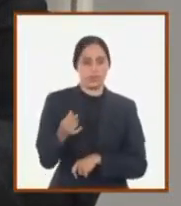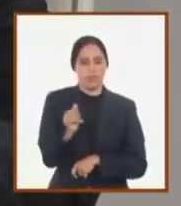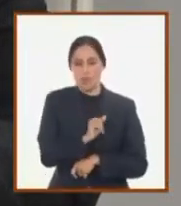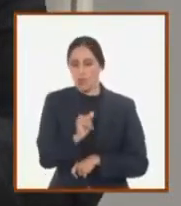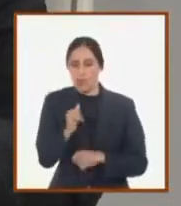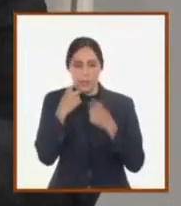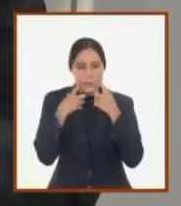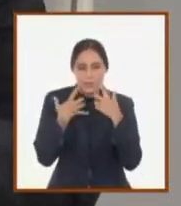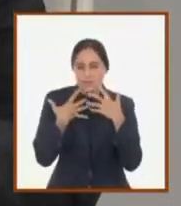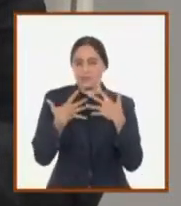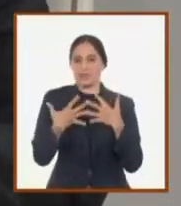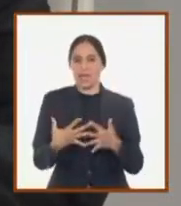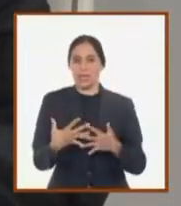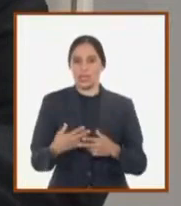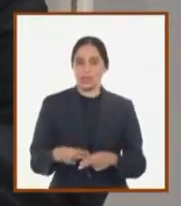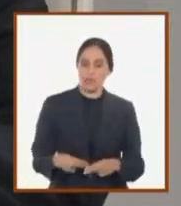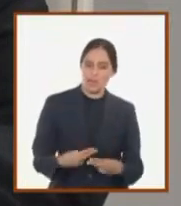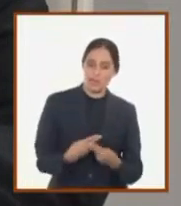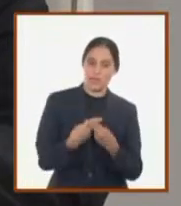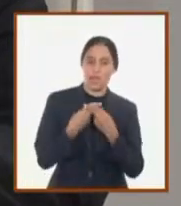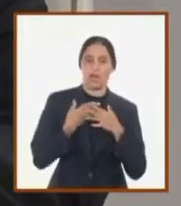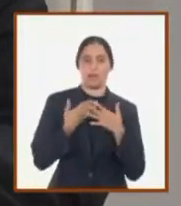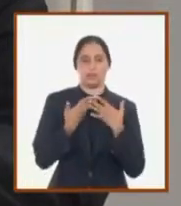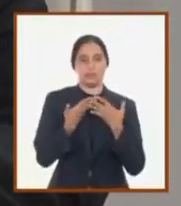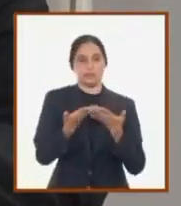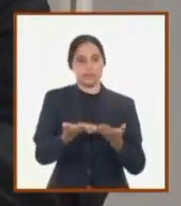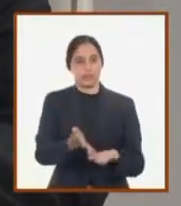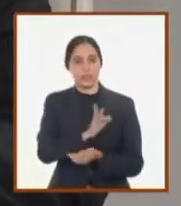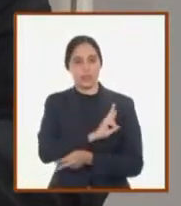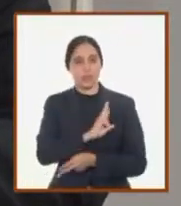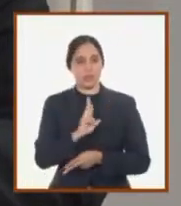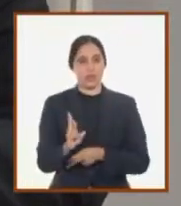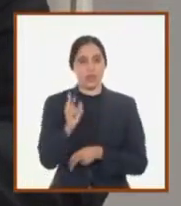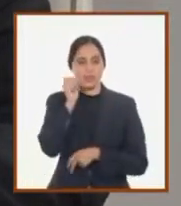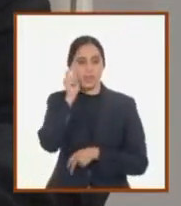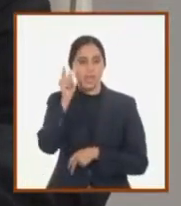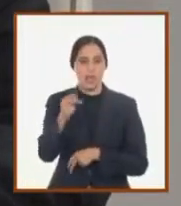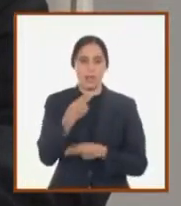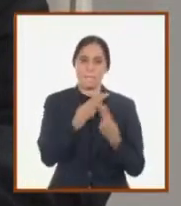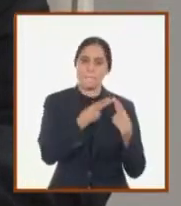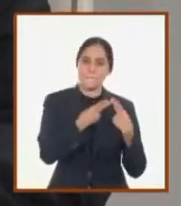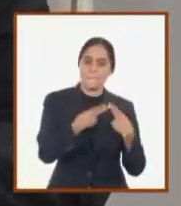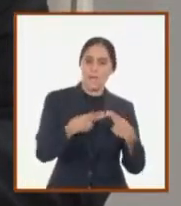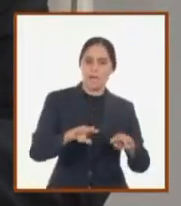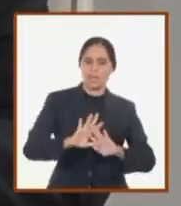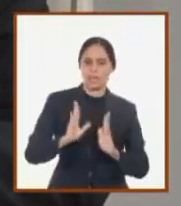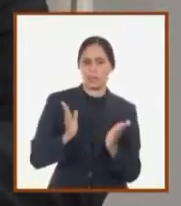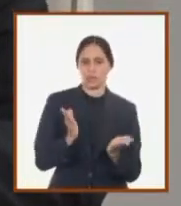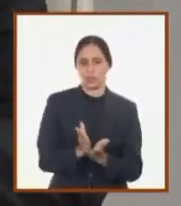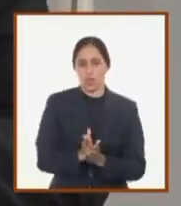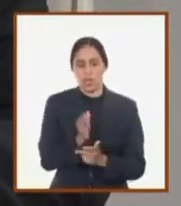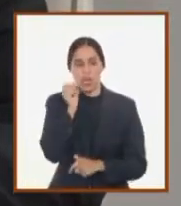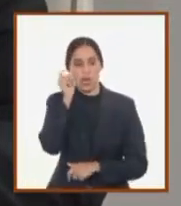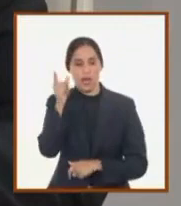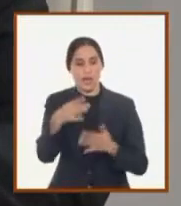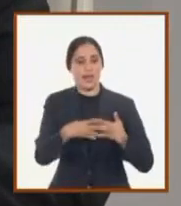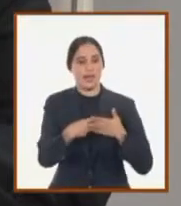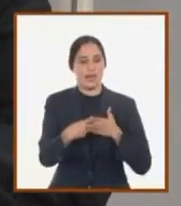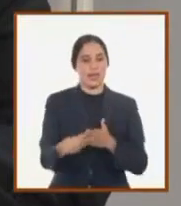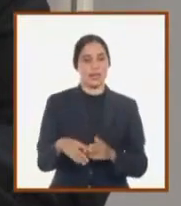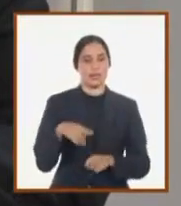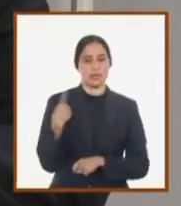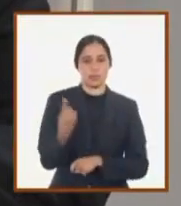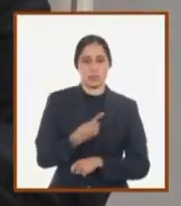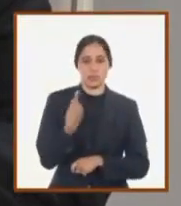la revolución fieles al legado de nuestros Mártires de nuestros Héroes de nuestros líderes para que se Man